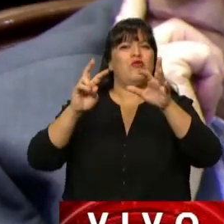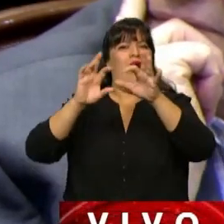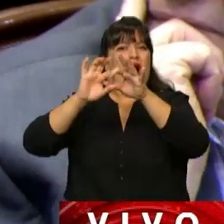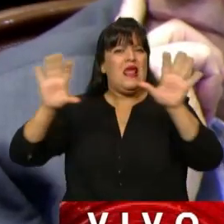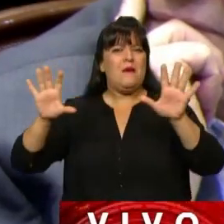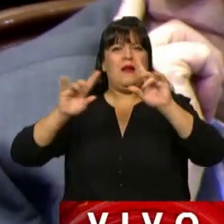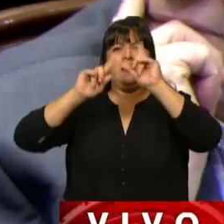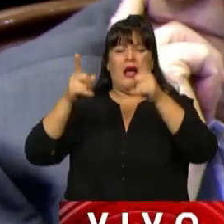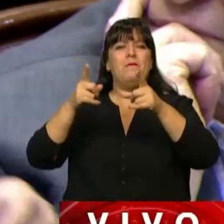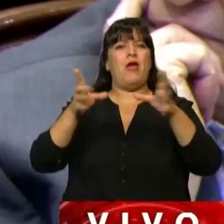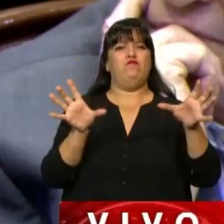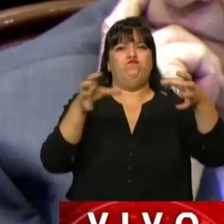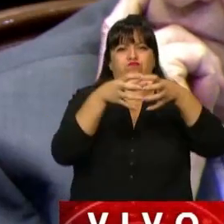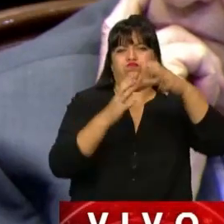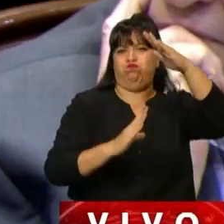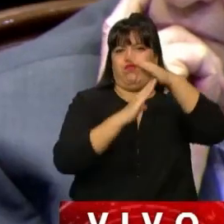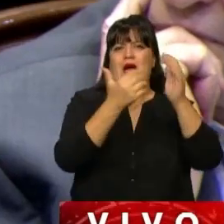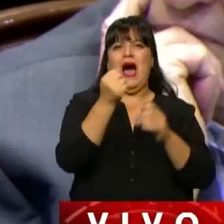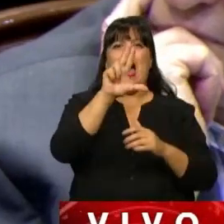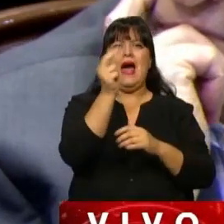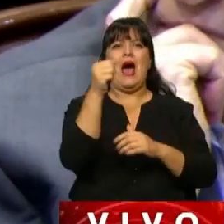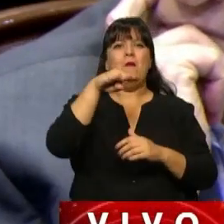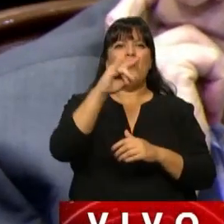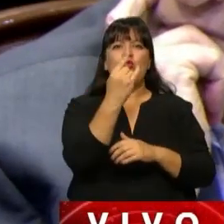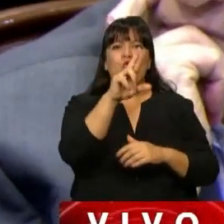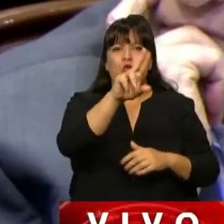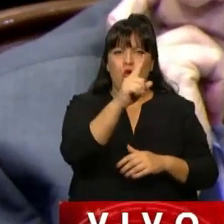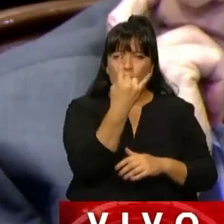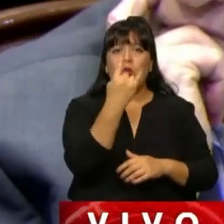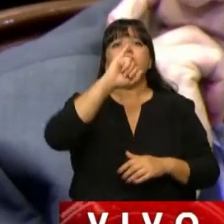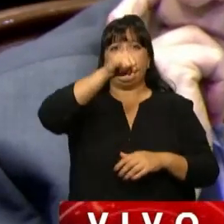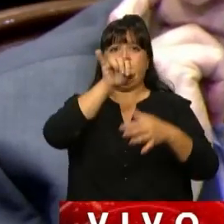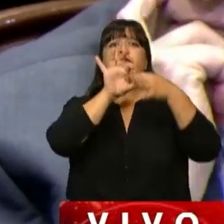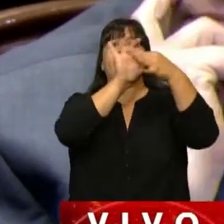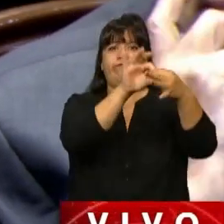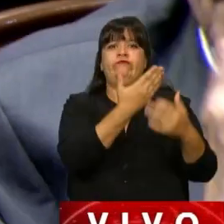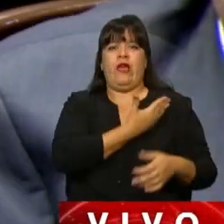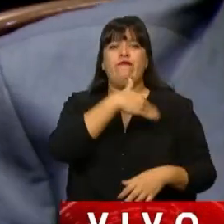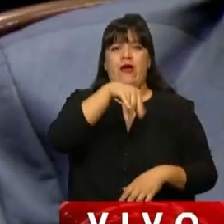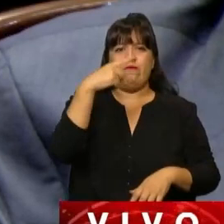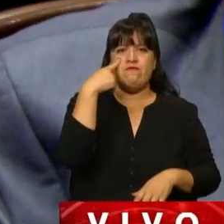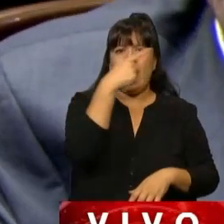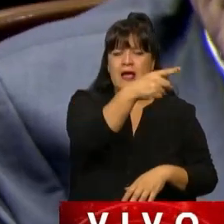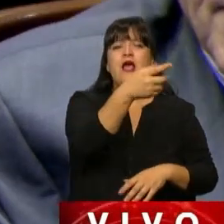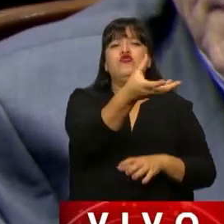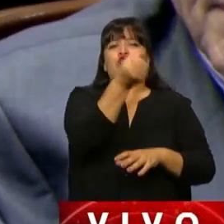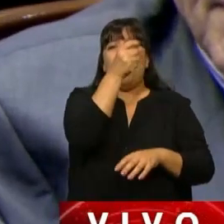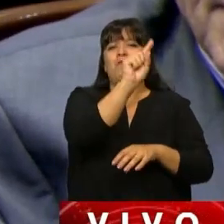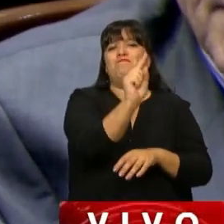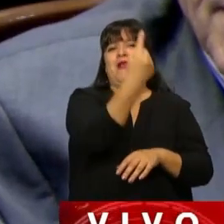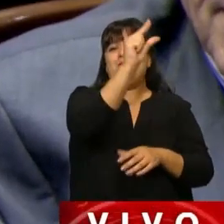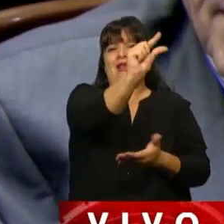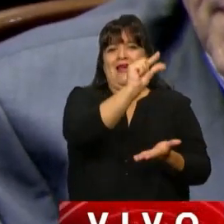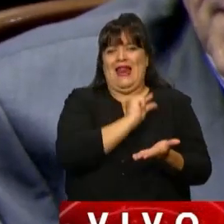fusiladora encabezada por Aramburu, adhiere al Fondo Monetario Internacional y toma el primer